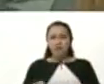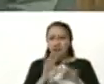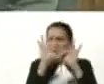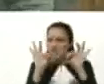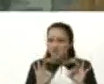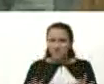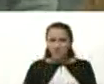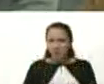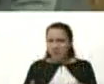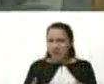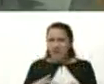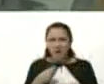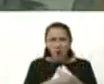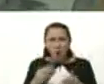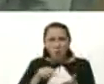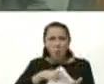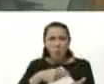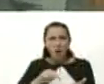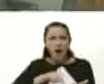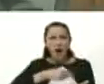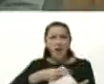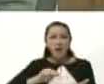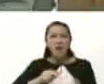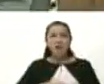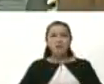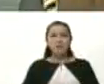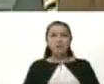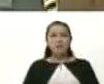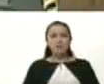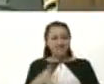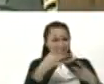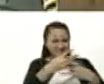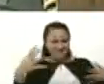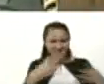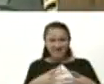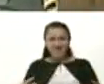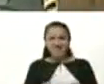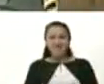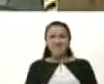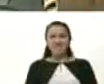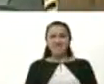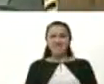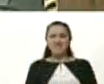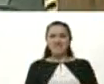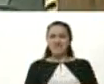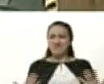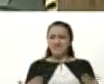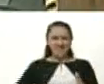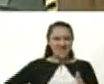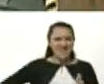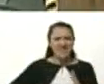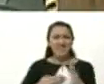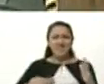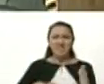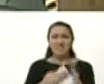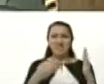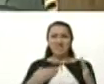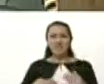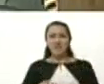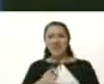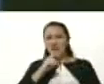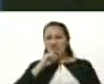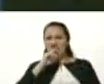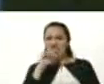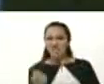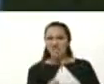terrible. Pero es que pareciera que las letras están destinadas a destruir la educación